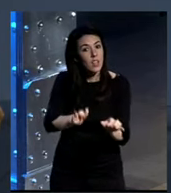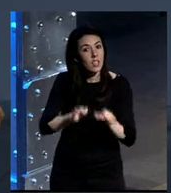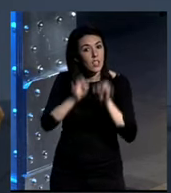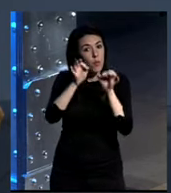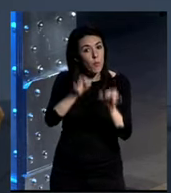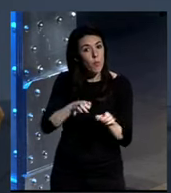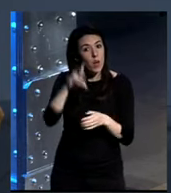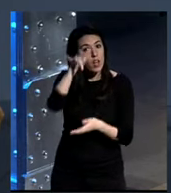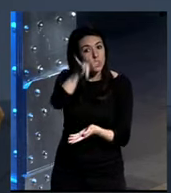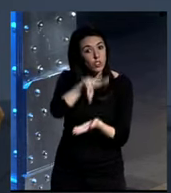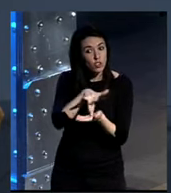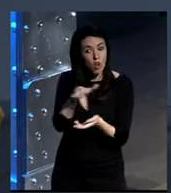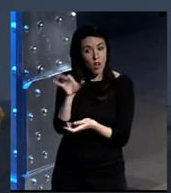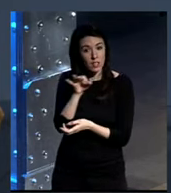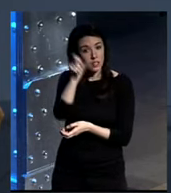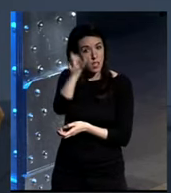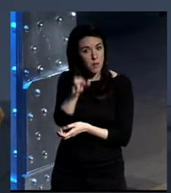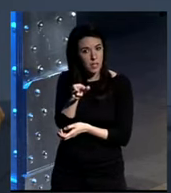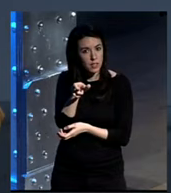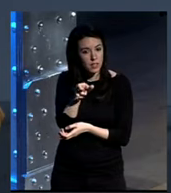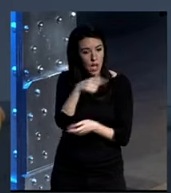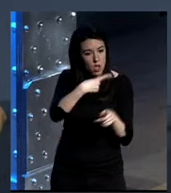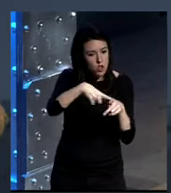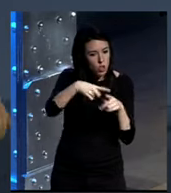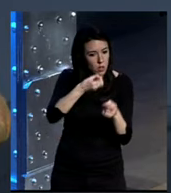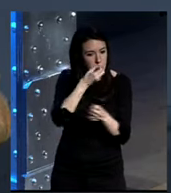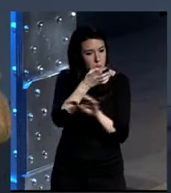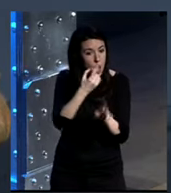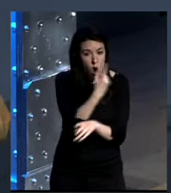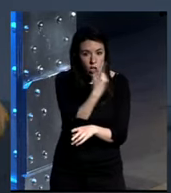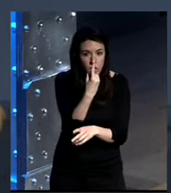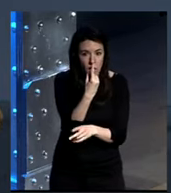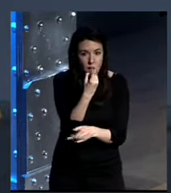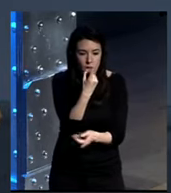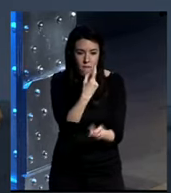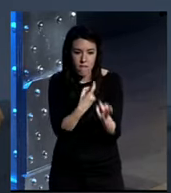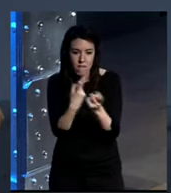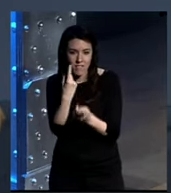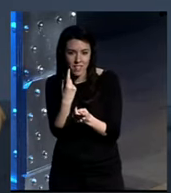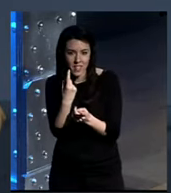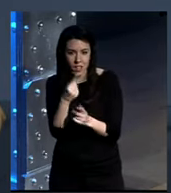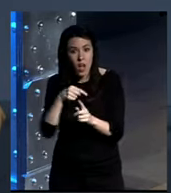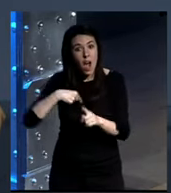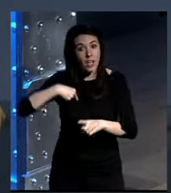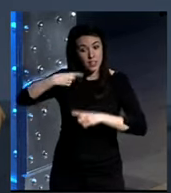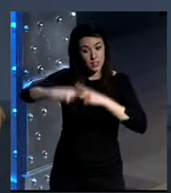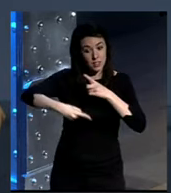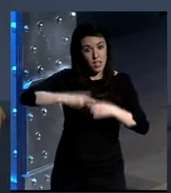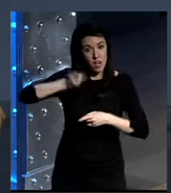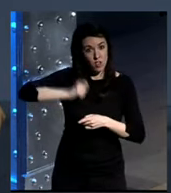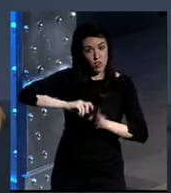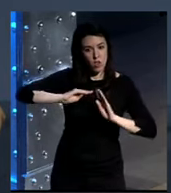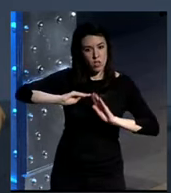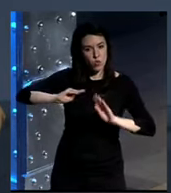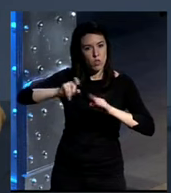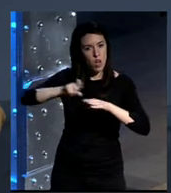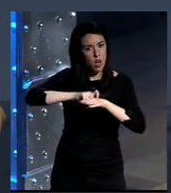Sebastián siempre supo sacar lo mejor de cada uno. En su trayectoria se